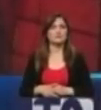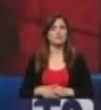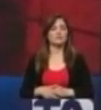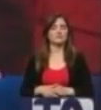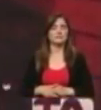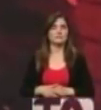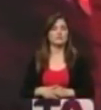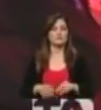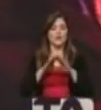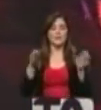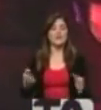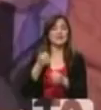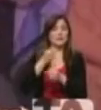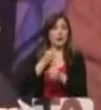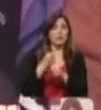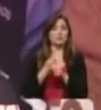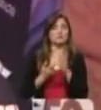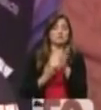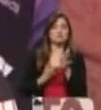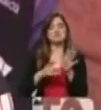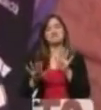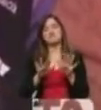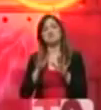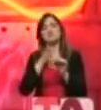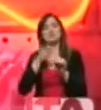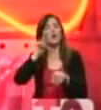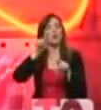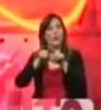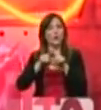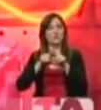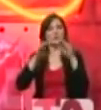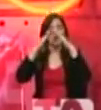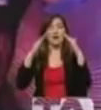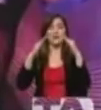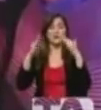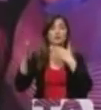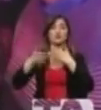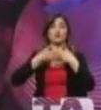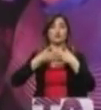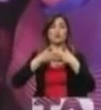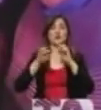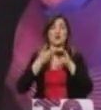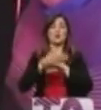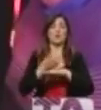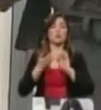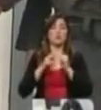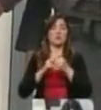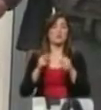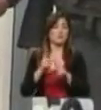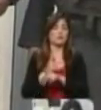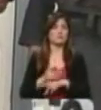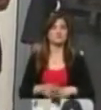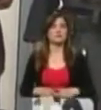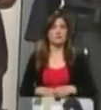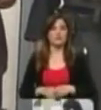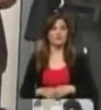En estas mesas de trabajo se espera definir acuerdos para evitar que el cierre de las casas derive en otros conflictos sociales. En Quito,